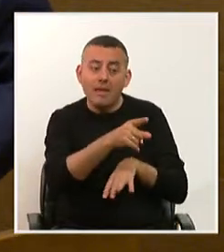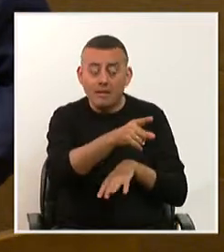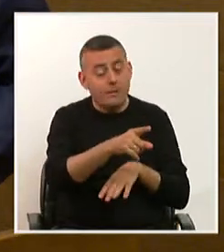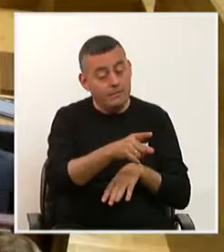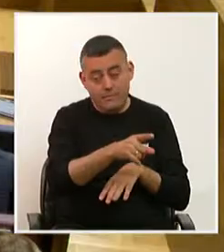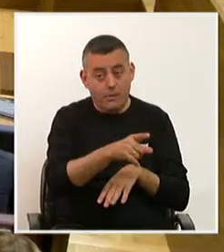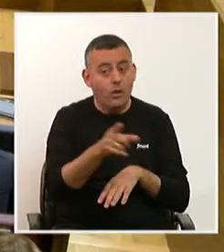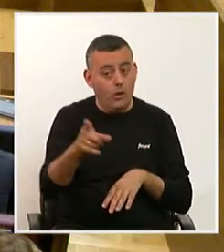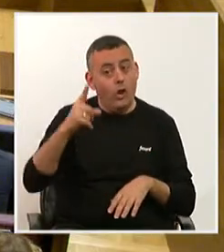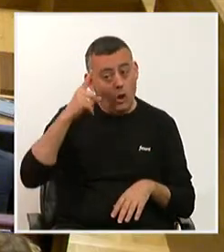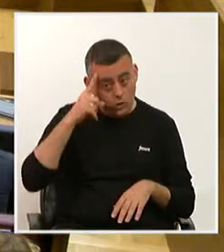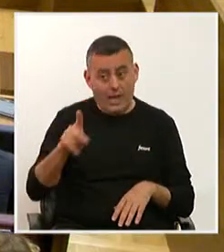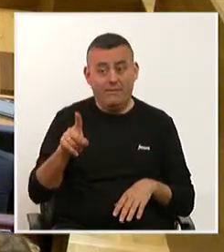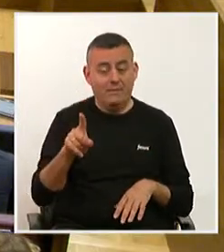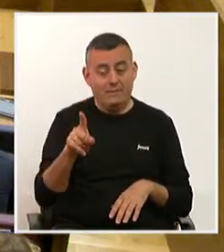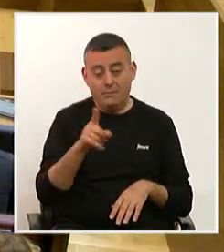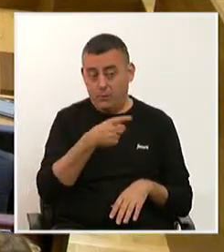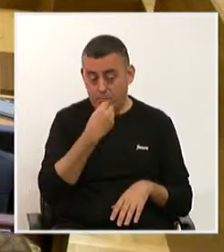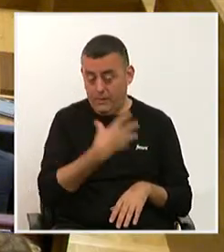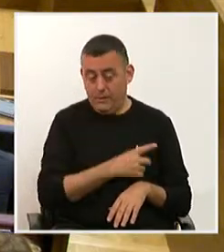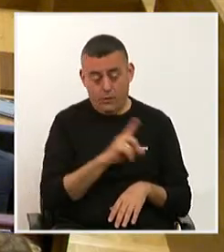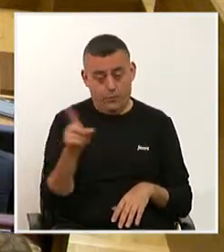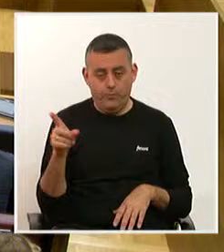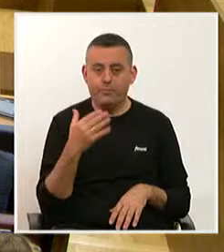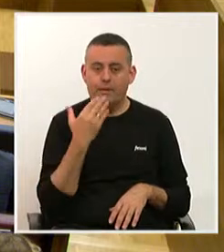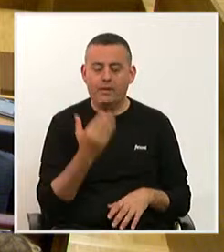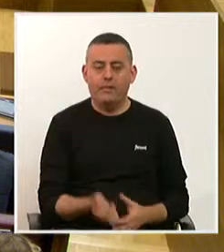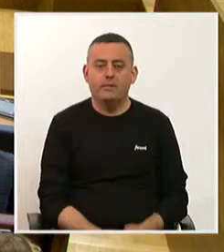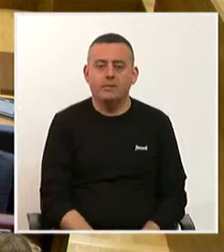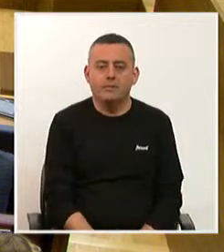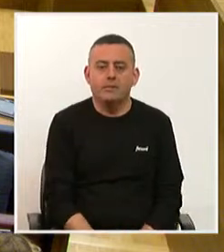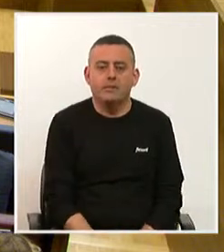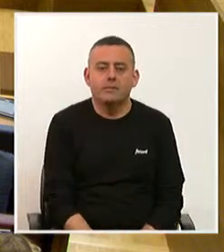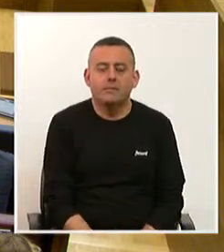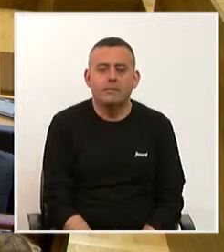gracias muchas gracias señores